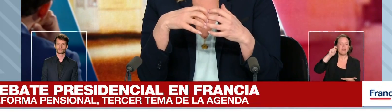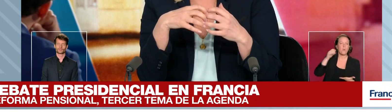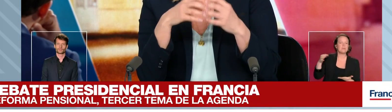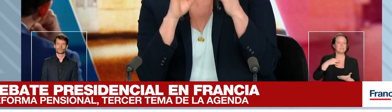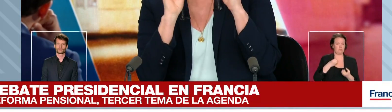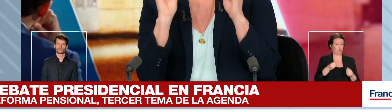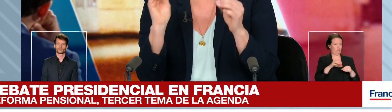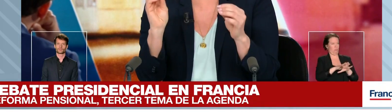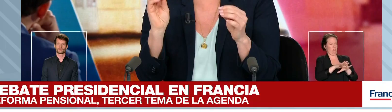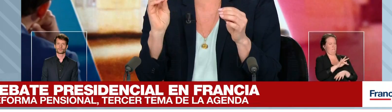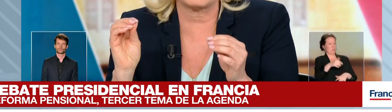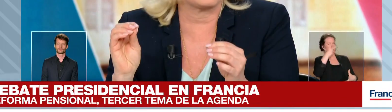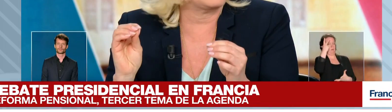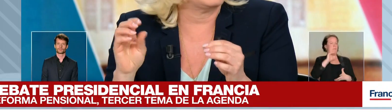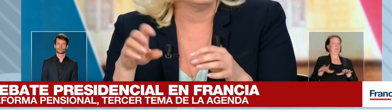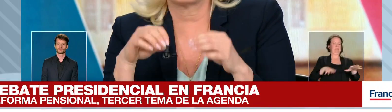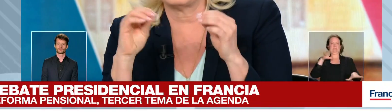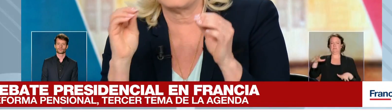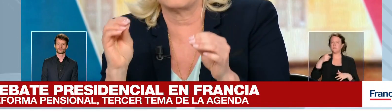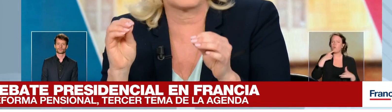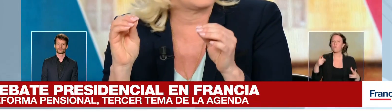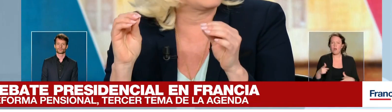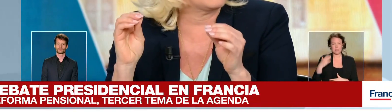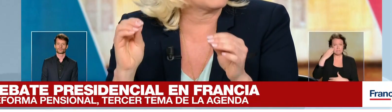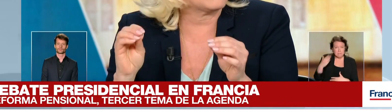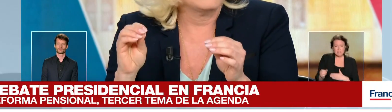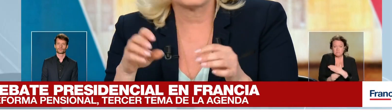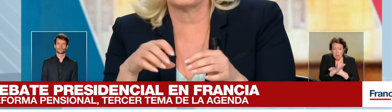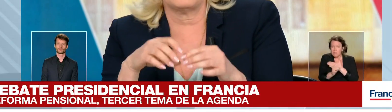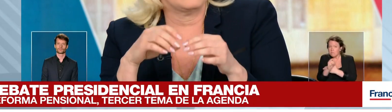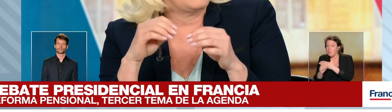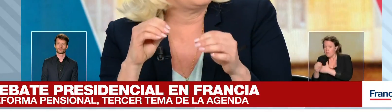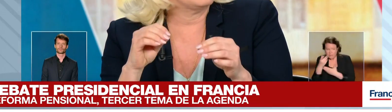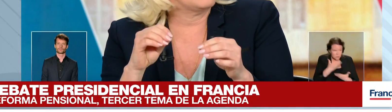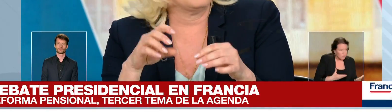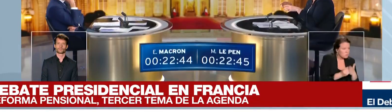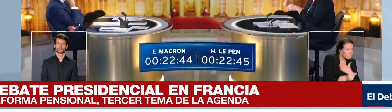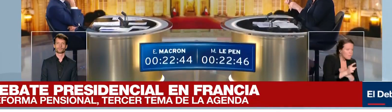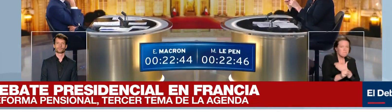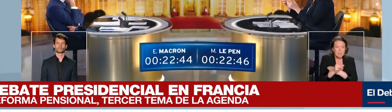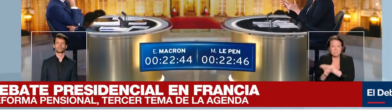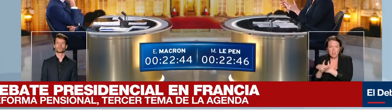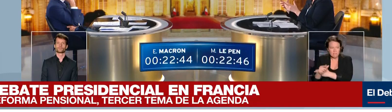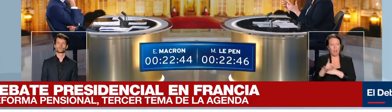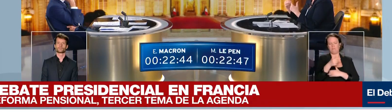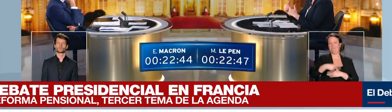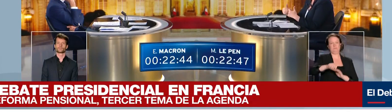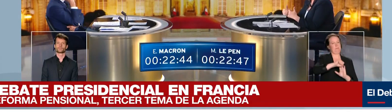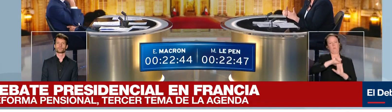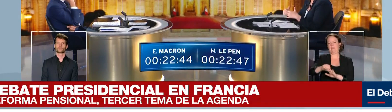una duda respecto a esto. Todo dispositivo particular, carrera larga y otros,